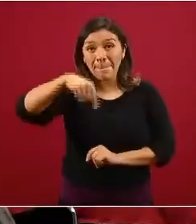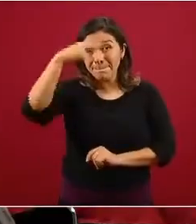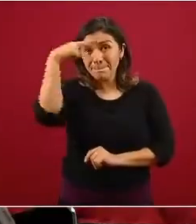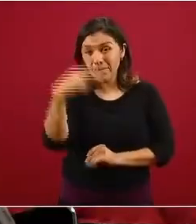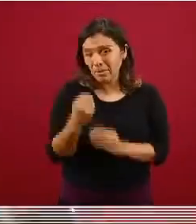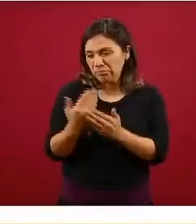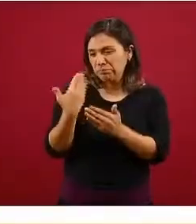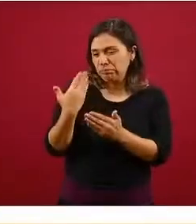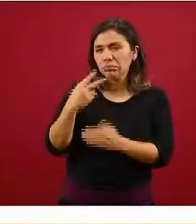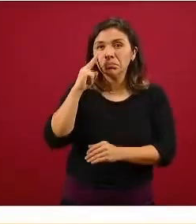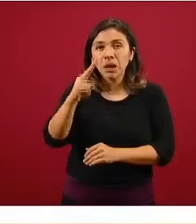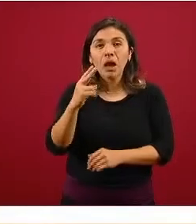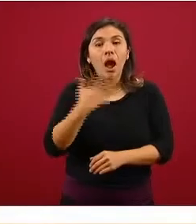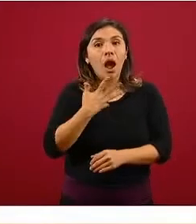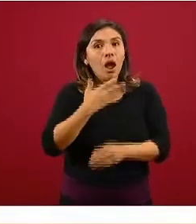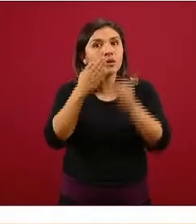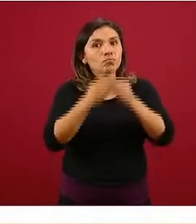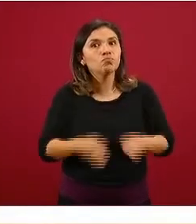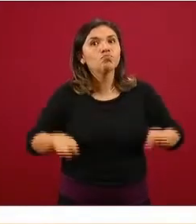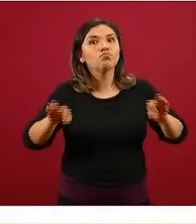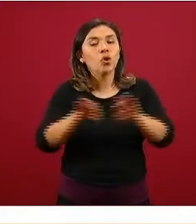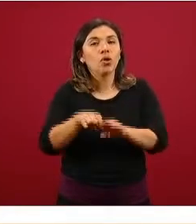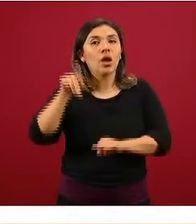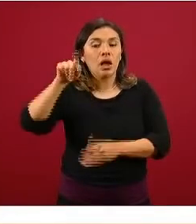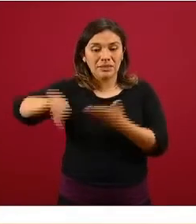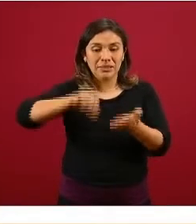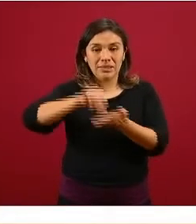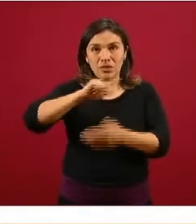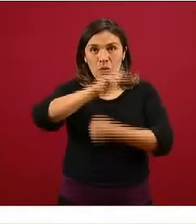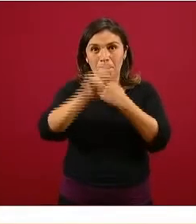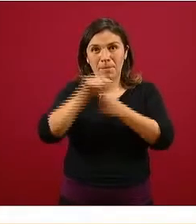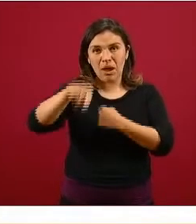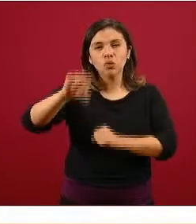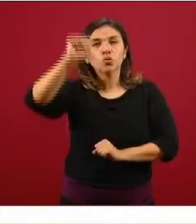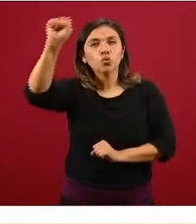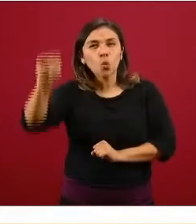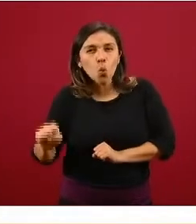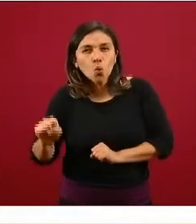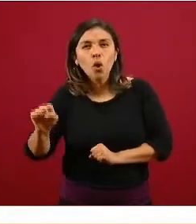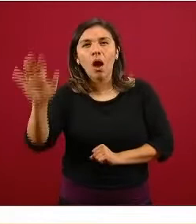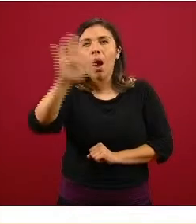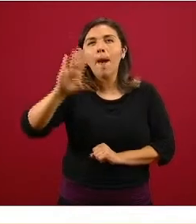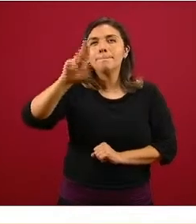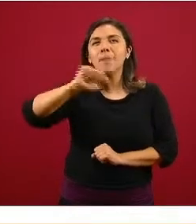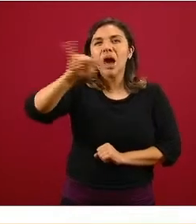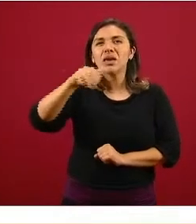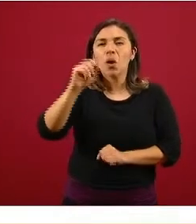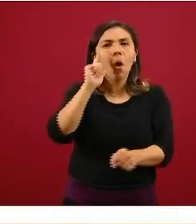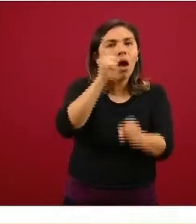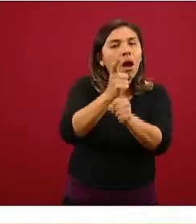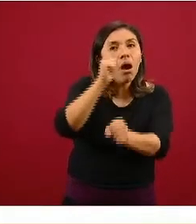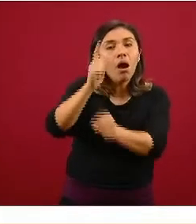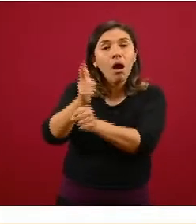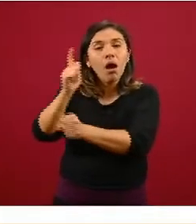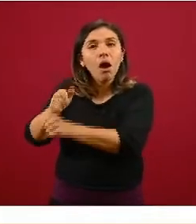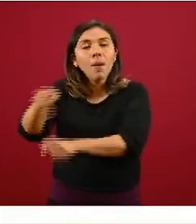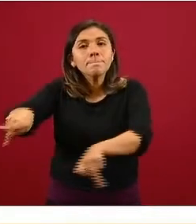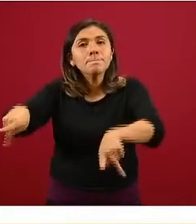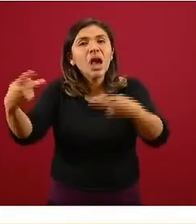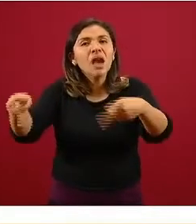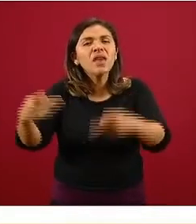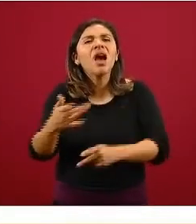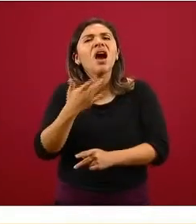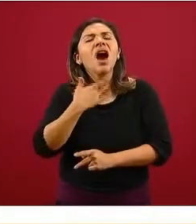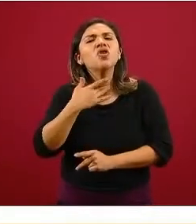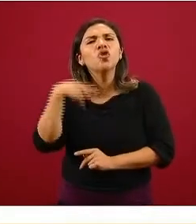México recientemente vivimos una ola importante en el centro del país, en el sureste, en el Bajío, se detectó un alcohol que se le